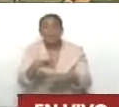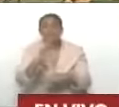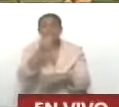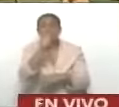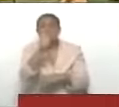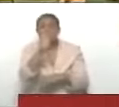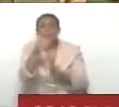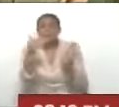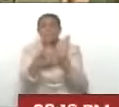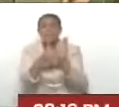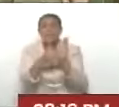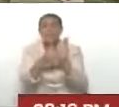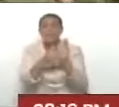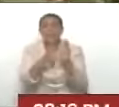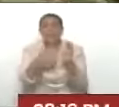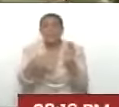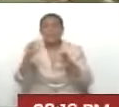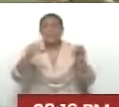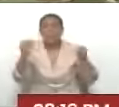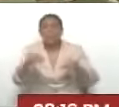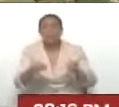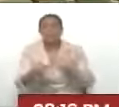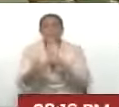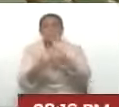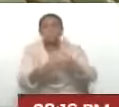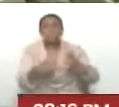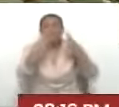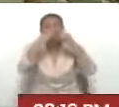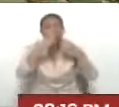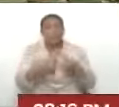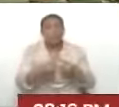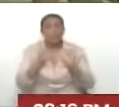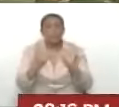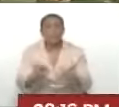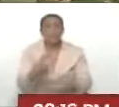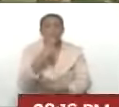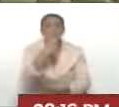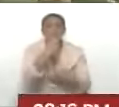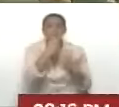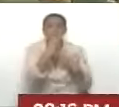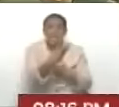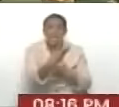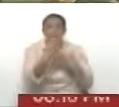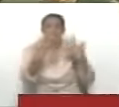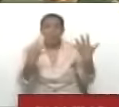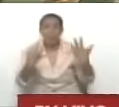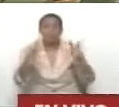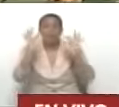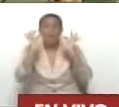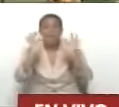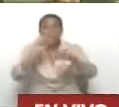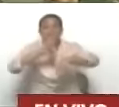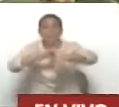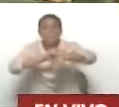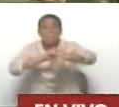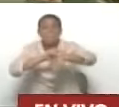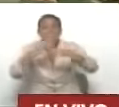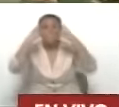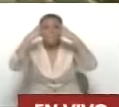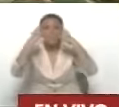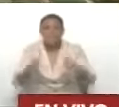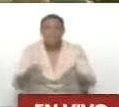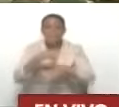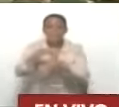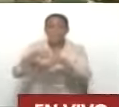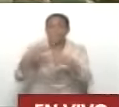10.000 metros cuadrados. Estamos poniendo en funcionamiento 38 especialidades y servicios. Y el Ministerio de